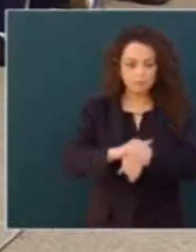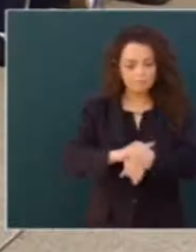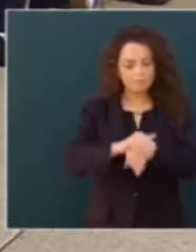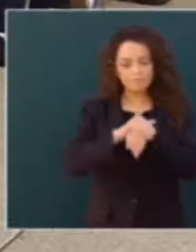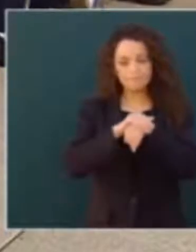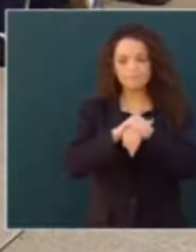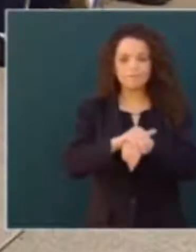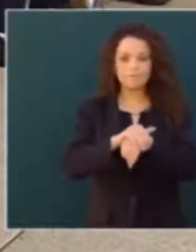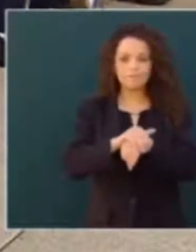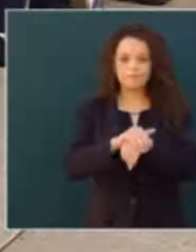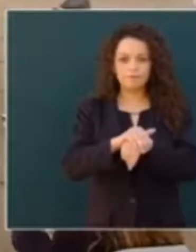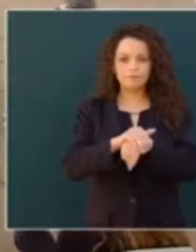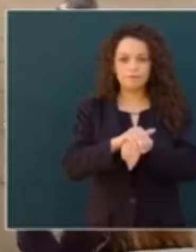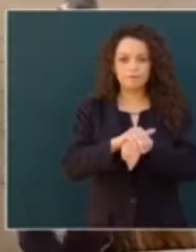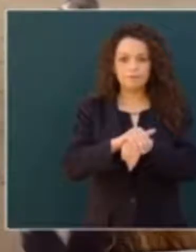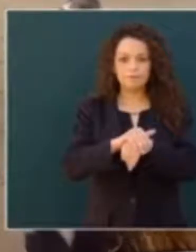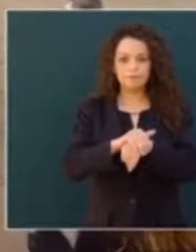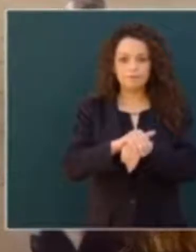Al lado de Miguel Hidalgo,